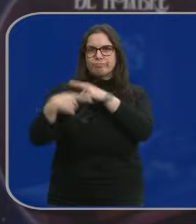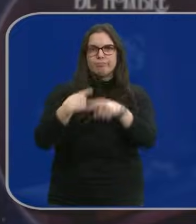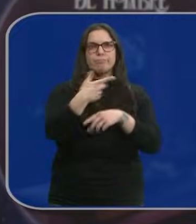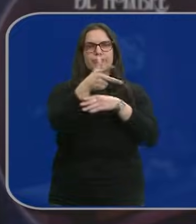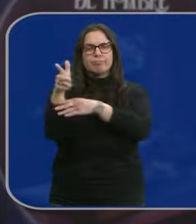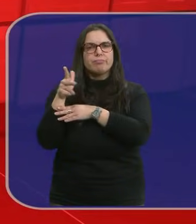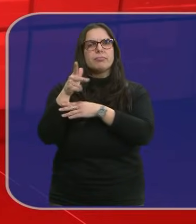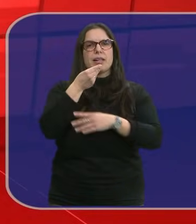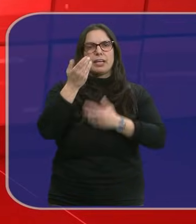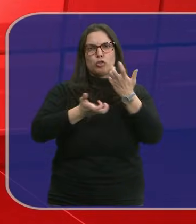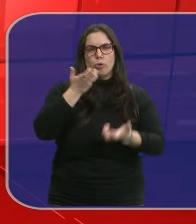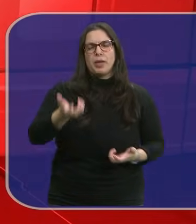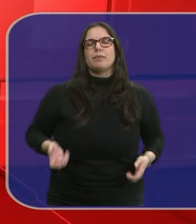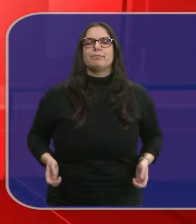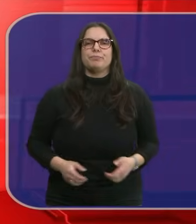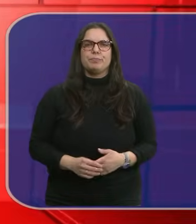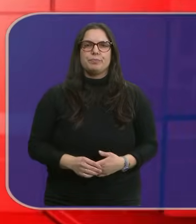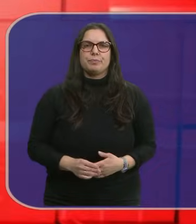gastronomía.